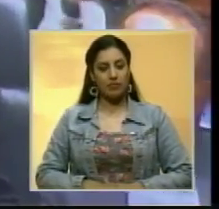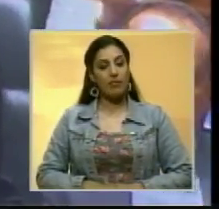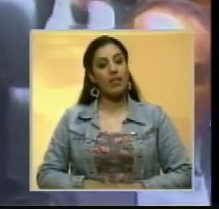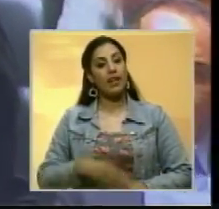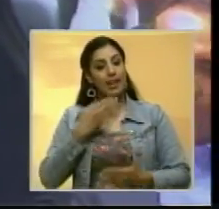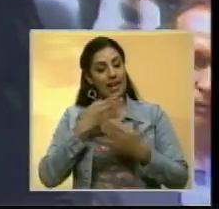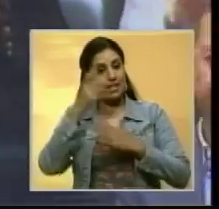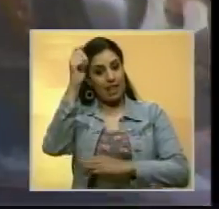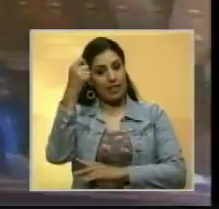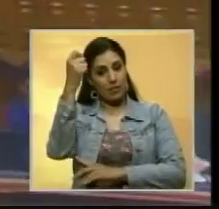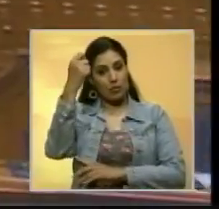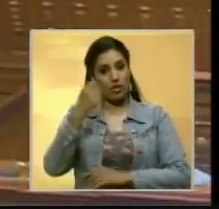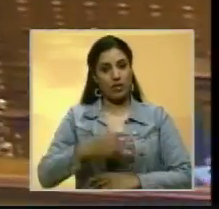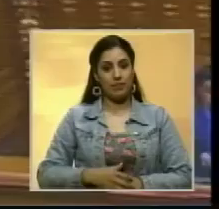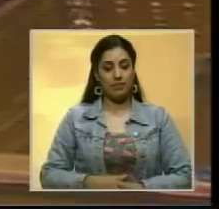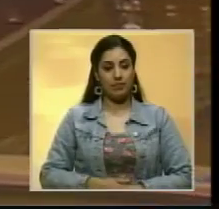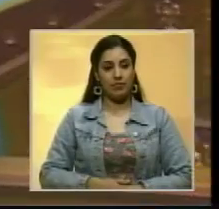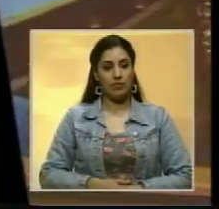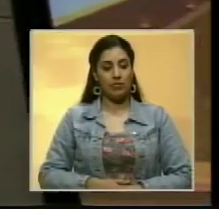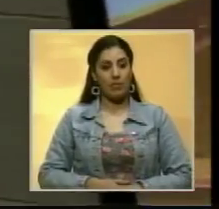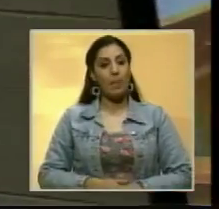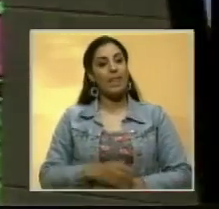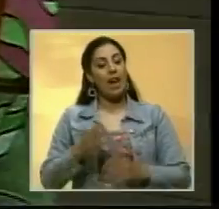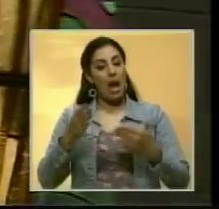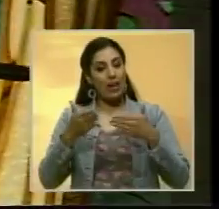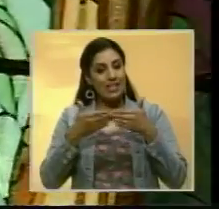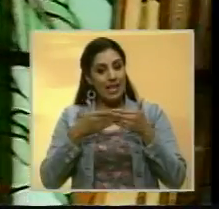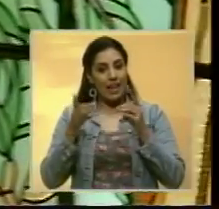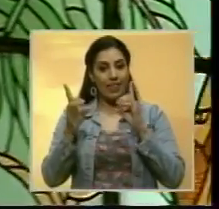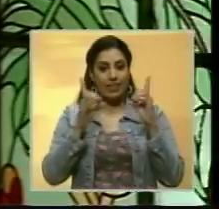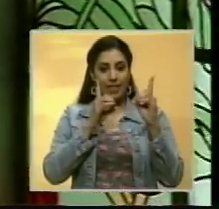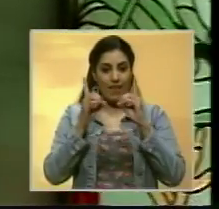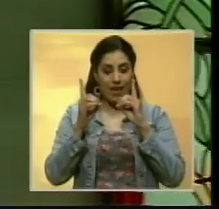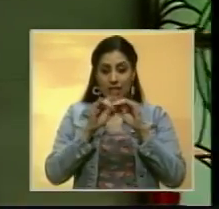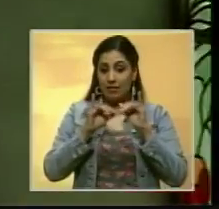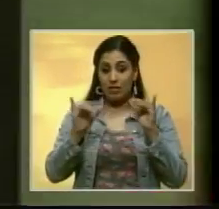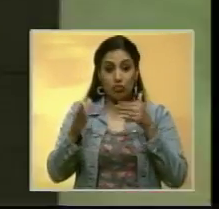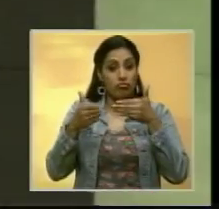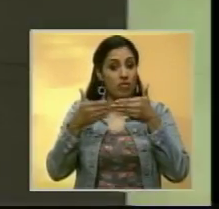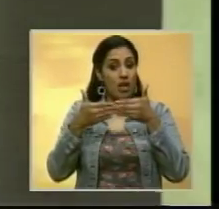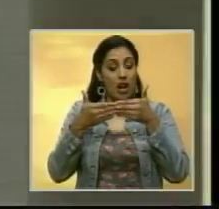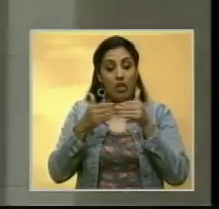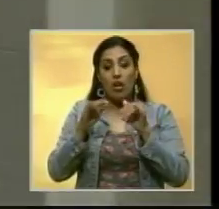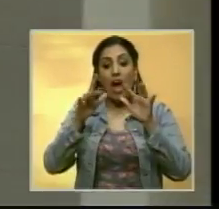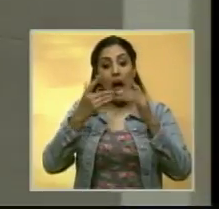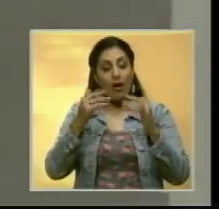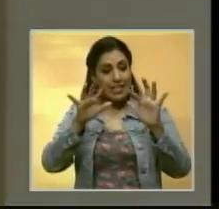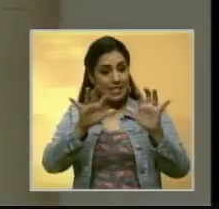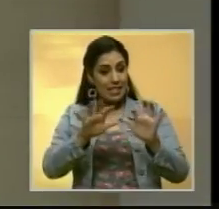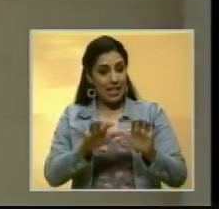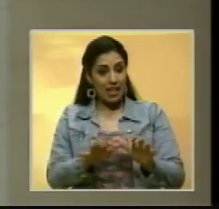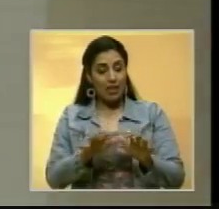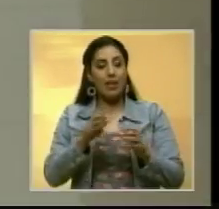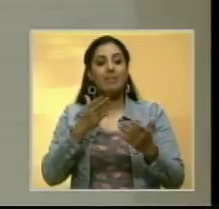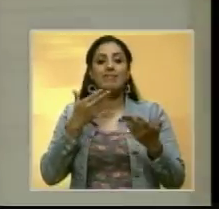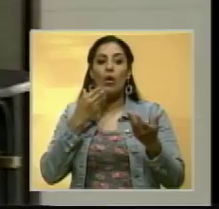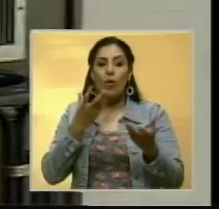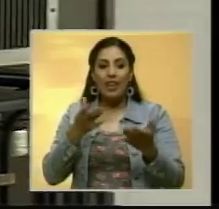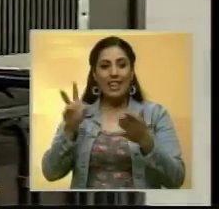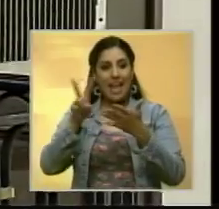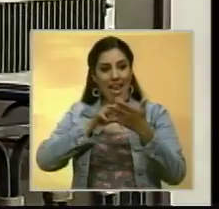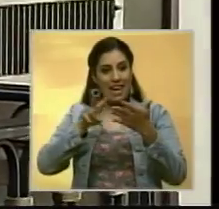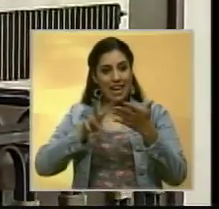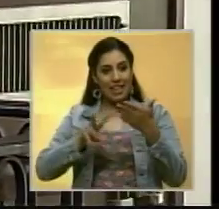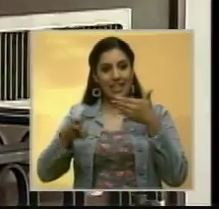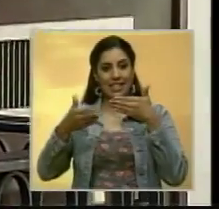Gracias, diputada Solórzano. Se va a cerrar el debate. Está cerrado. Ciudadano secretario, sírvase dar